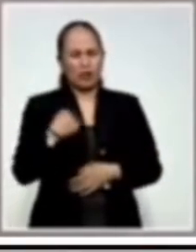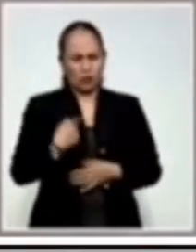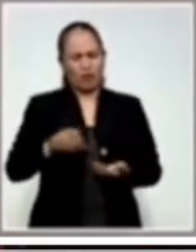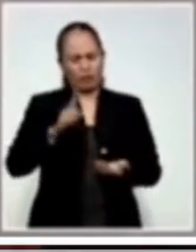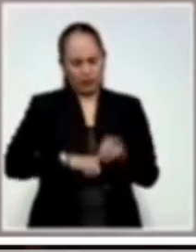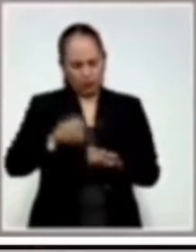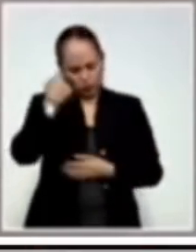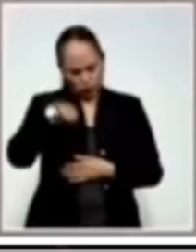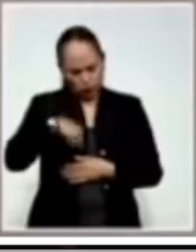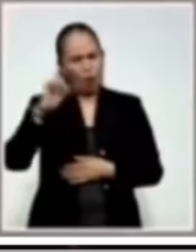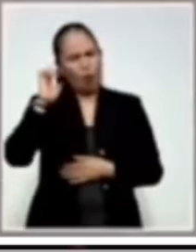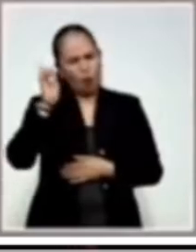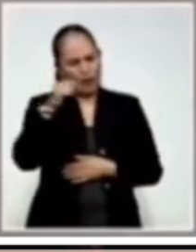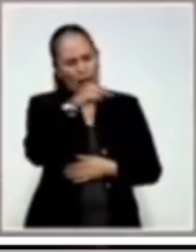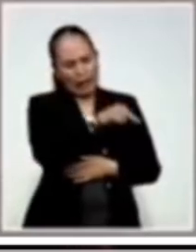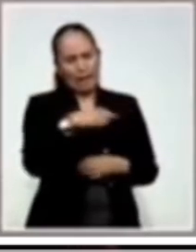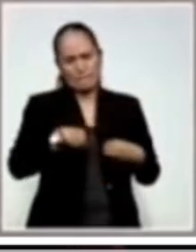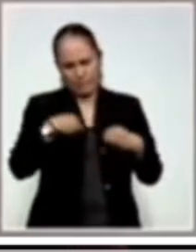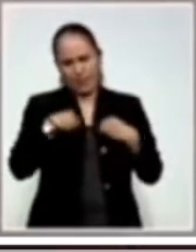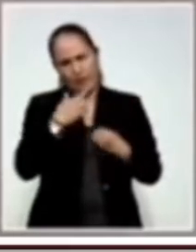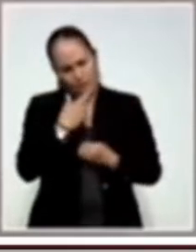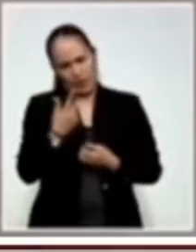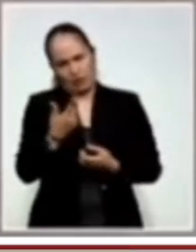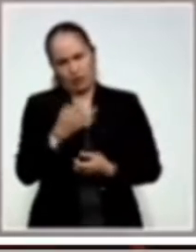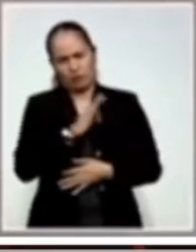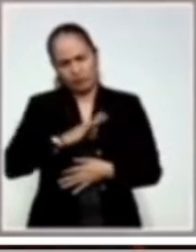una solución para tener una vida un poco más feliz.